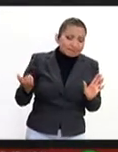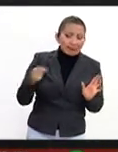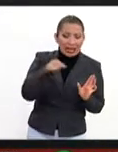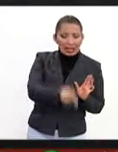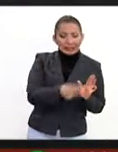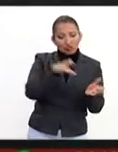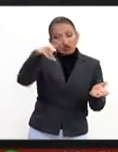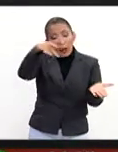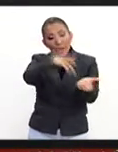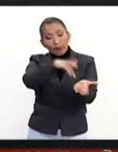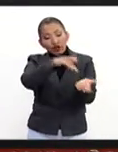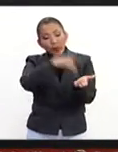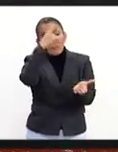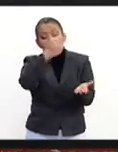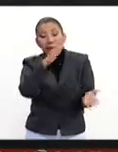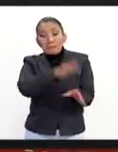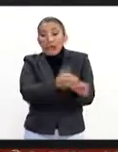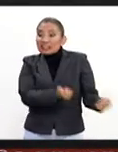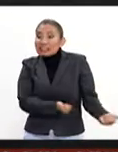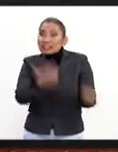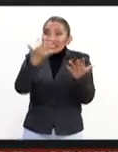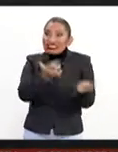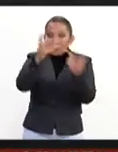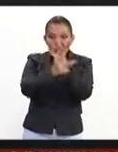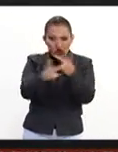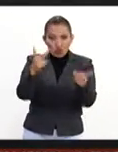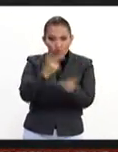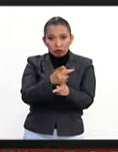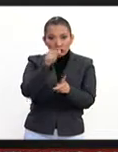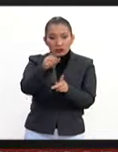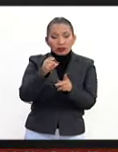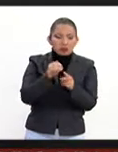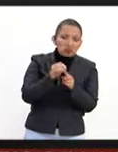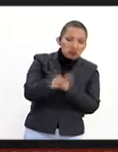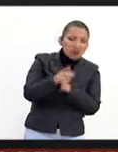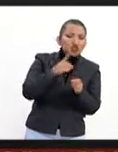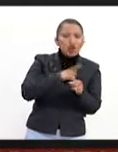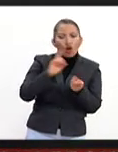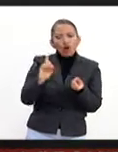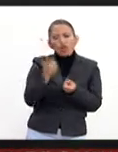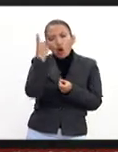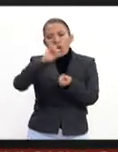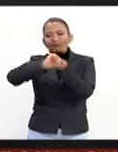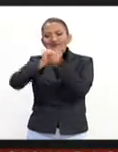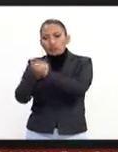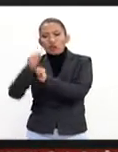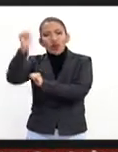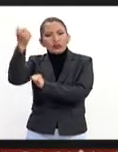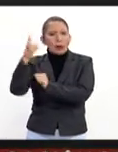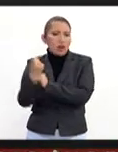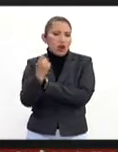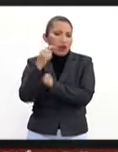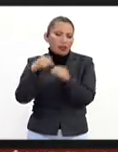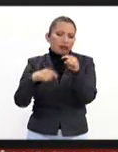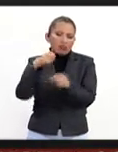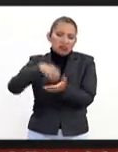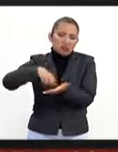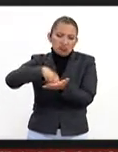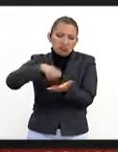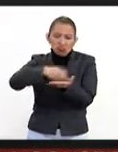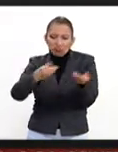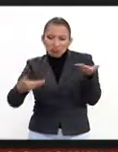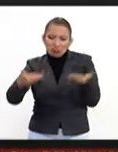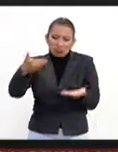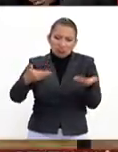estos incentivos para más exportaciones tendrán una afectación en el tipo de cambio, por lo tanto se van a ajustar las variables